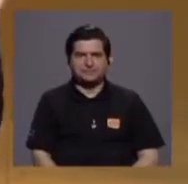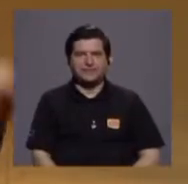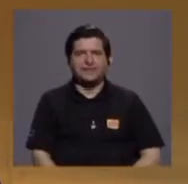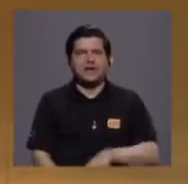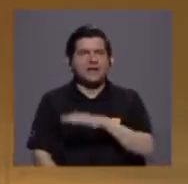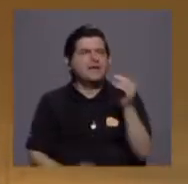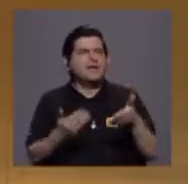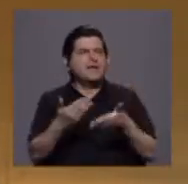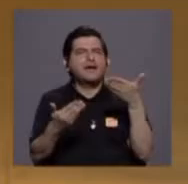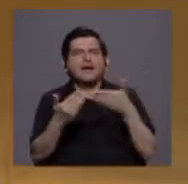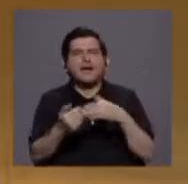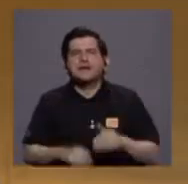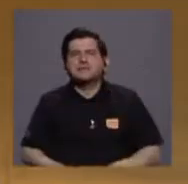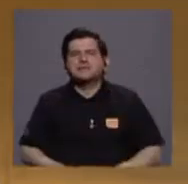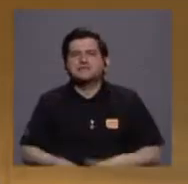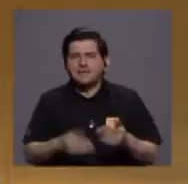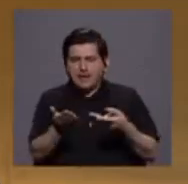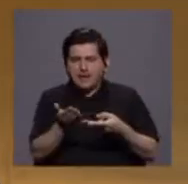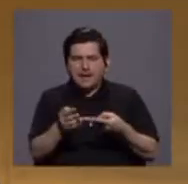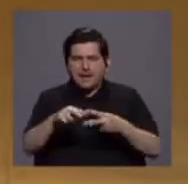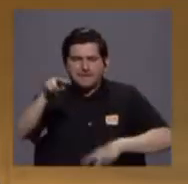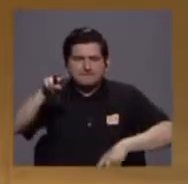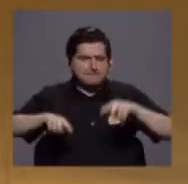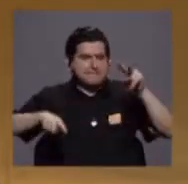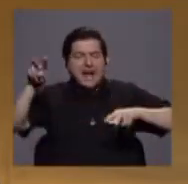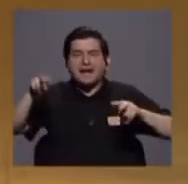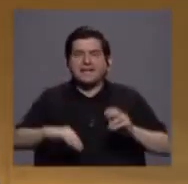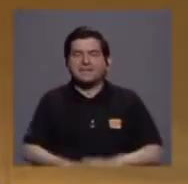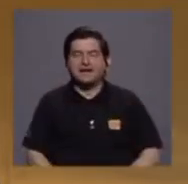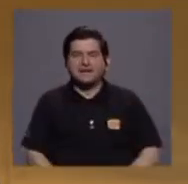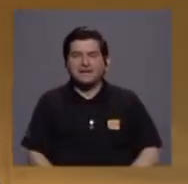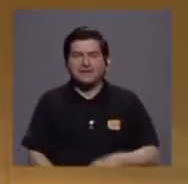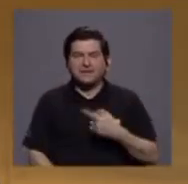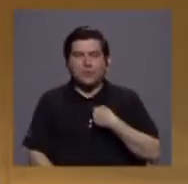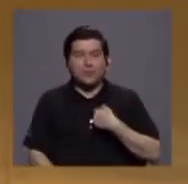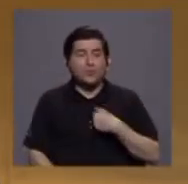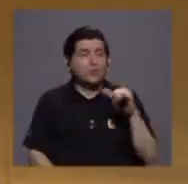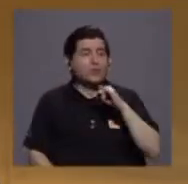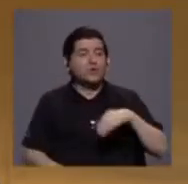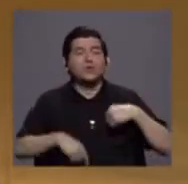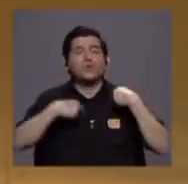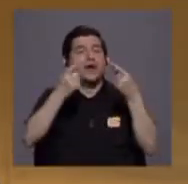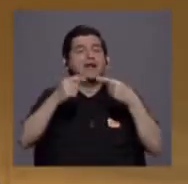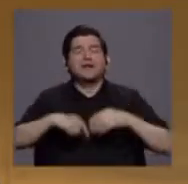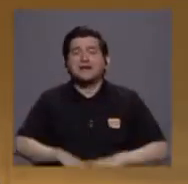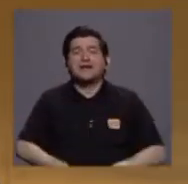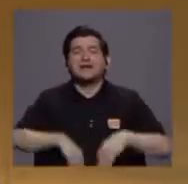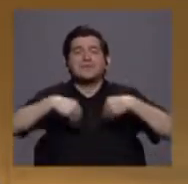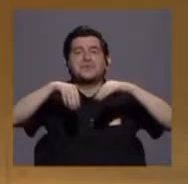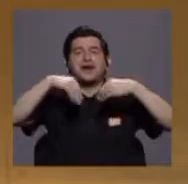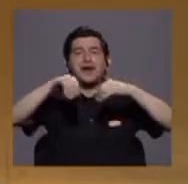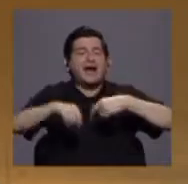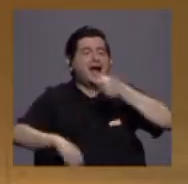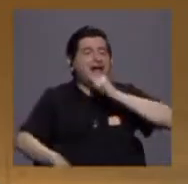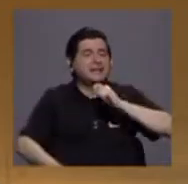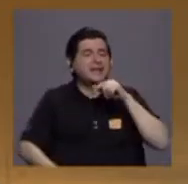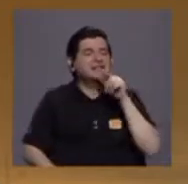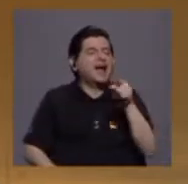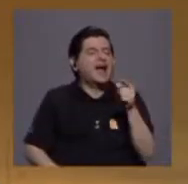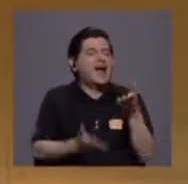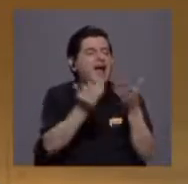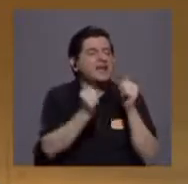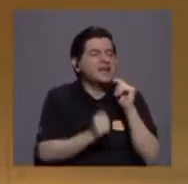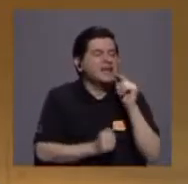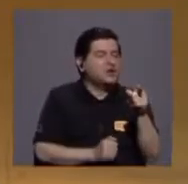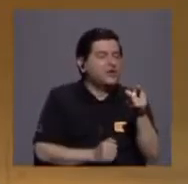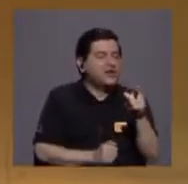y casi que una variedad, casi uno va como a la tienda de helados donde, deme uno de y